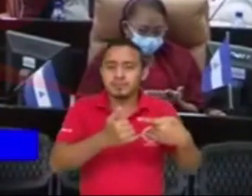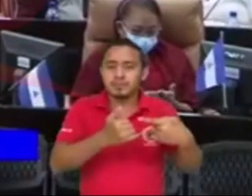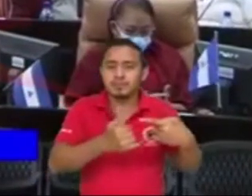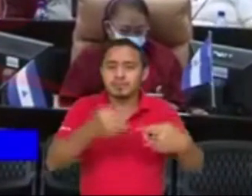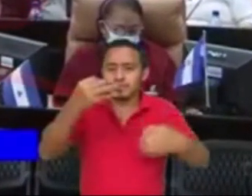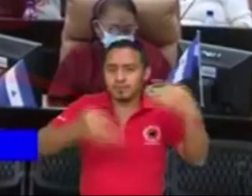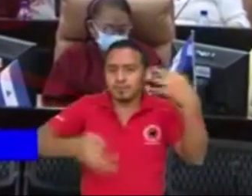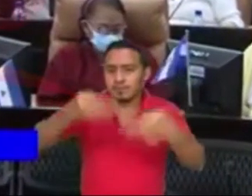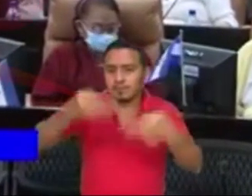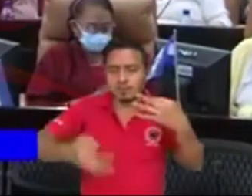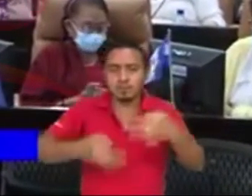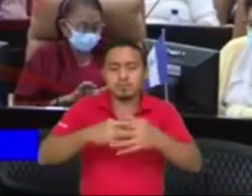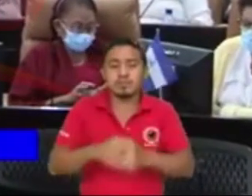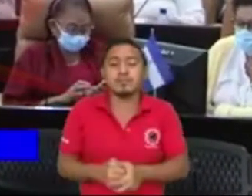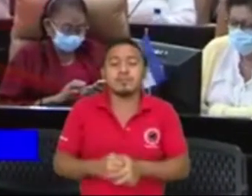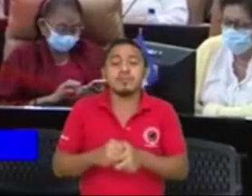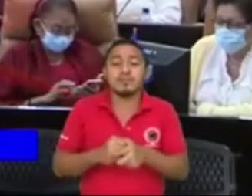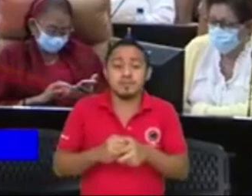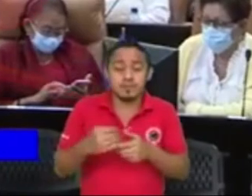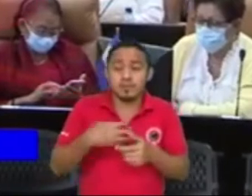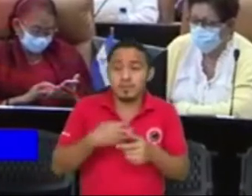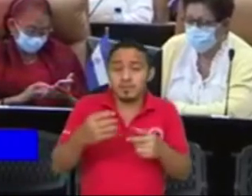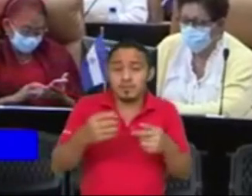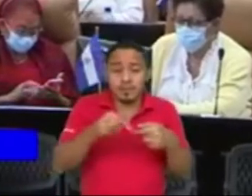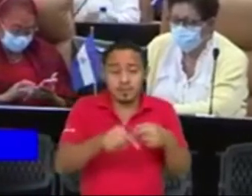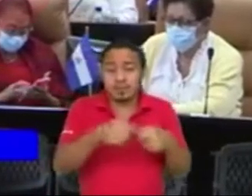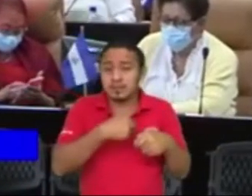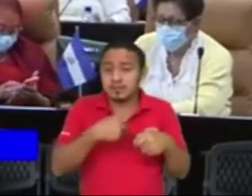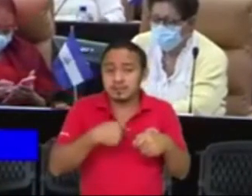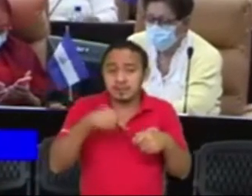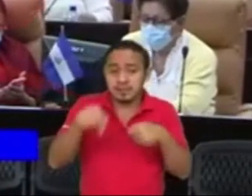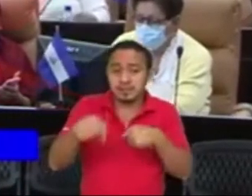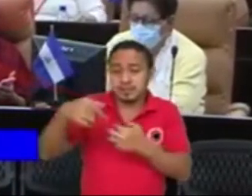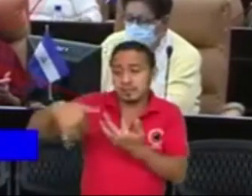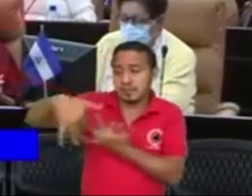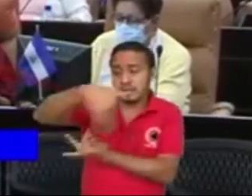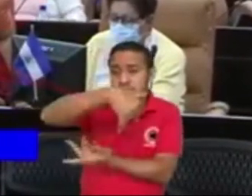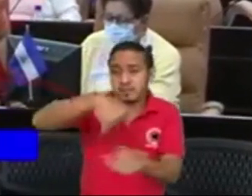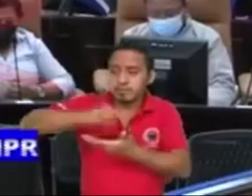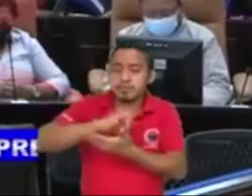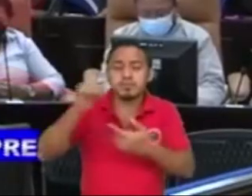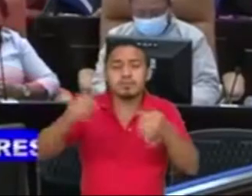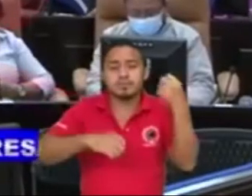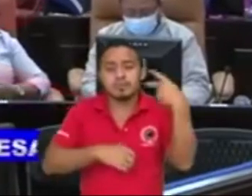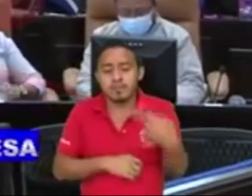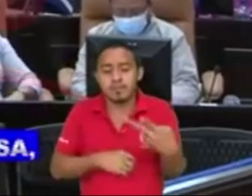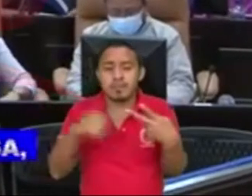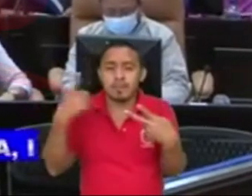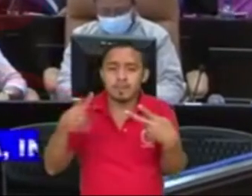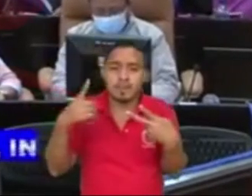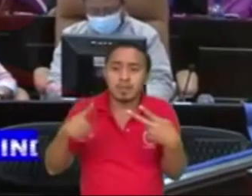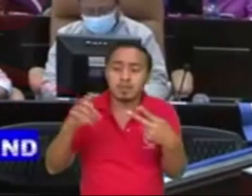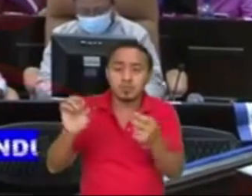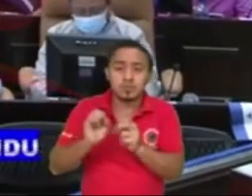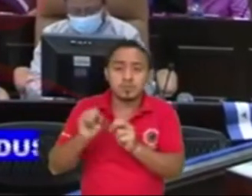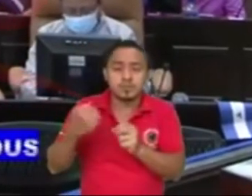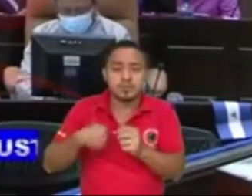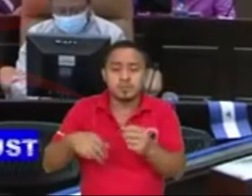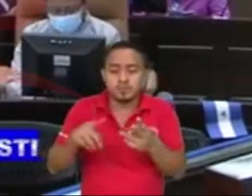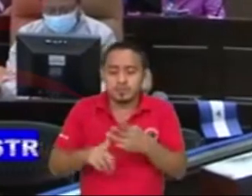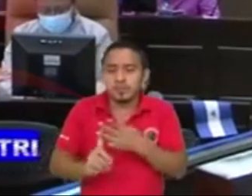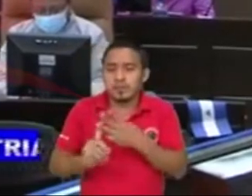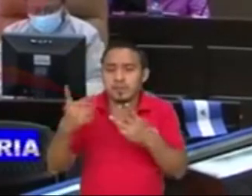mercantiles referidas tanto a los actos como a los sujetos que intervienen en la relación mercantil. Derecho societario. 3.